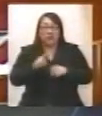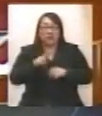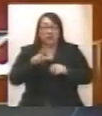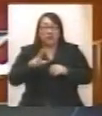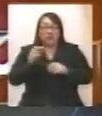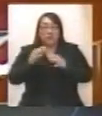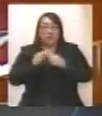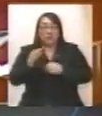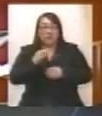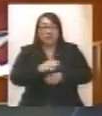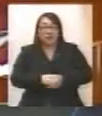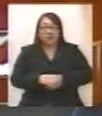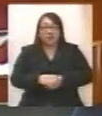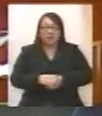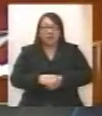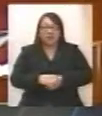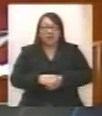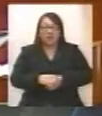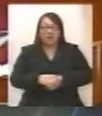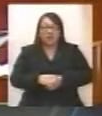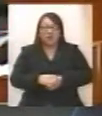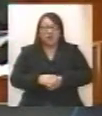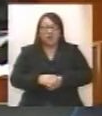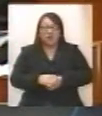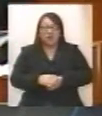23 departamentos.